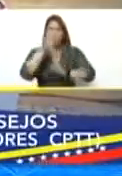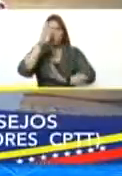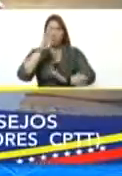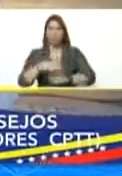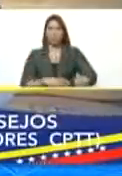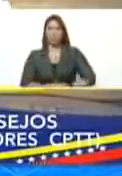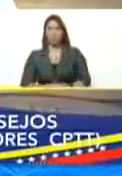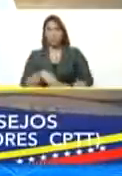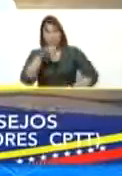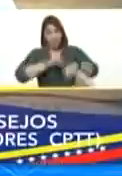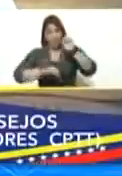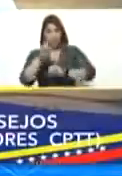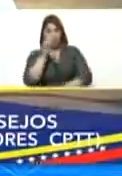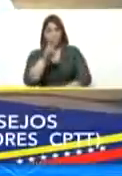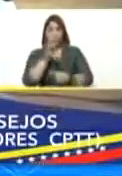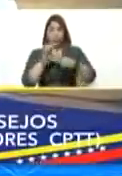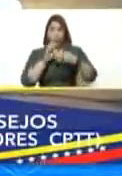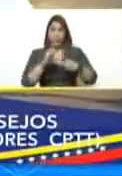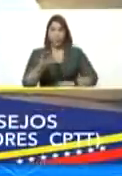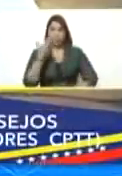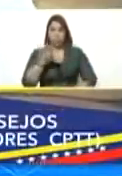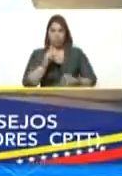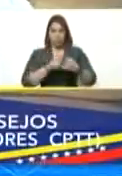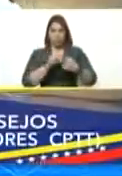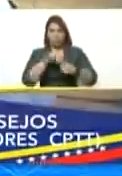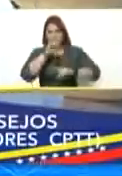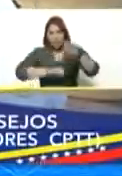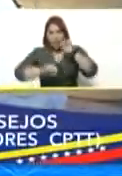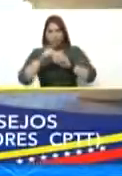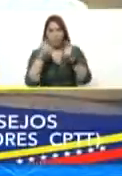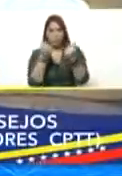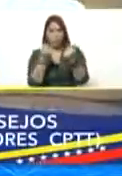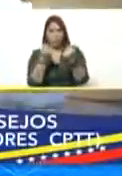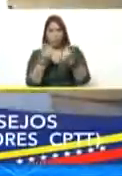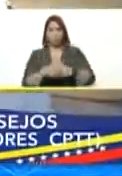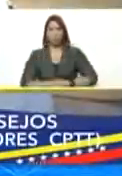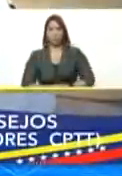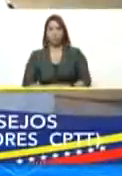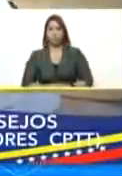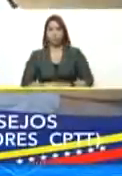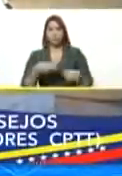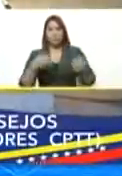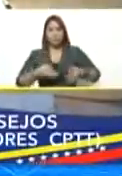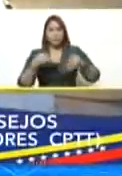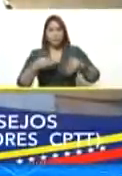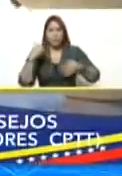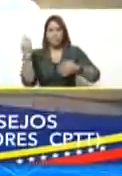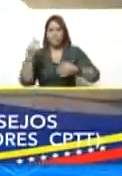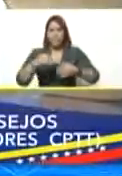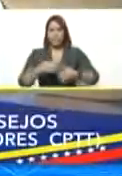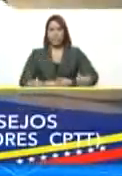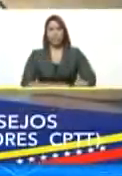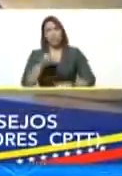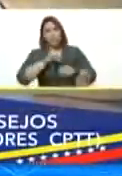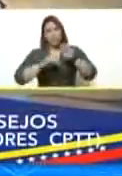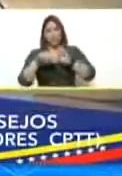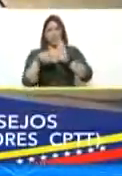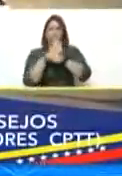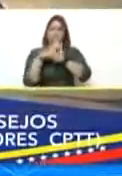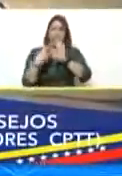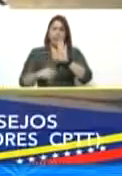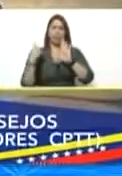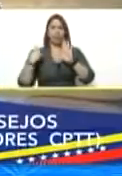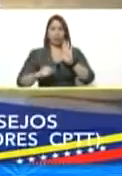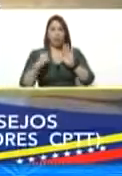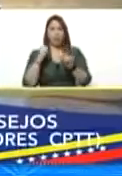y defender dos elementos clave. Defender la moneda cada vez más y defender el derecho que tiene la